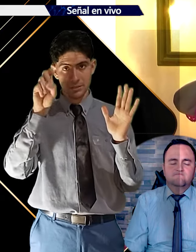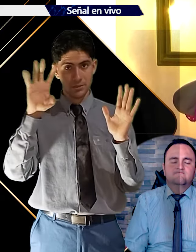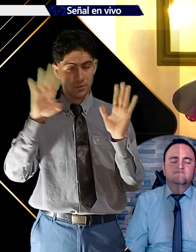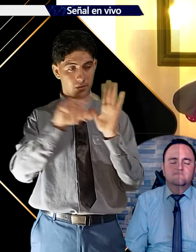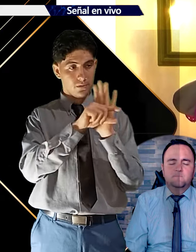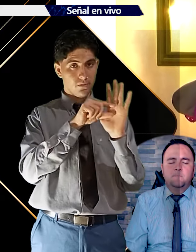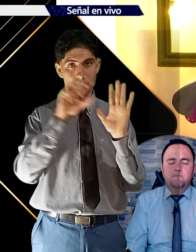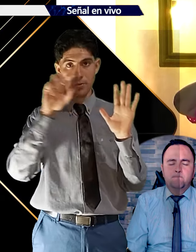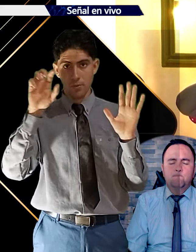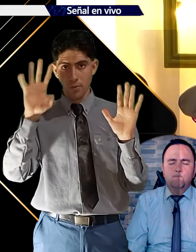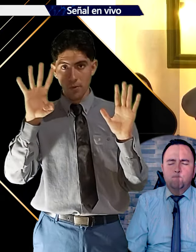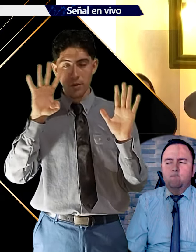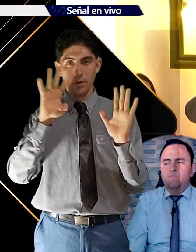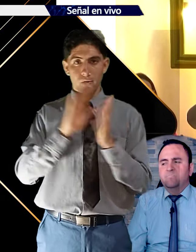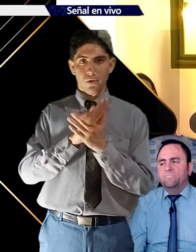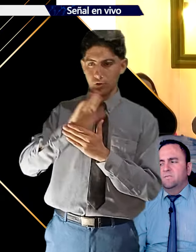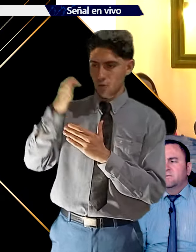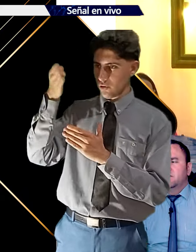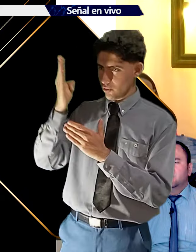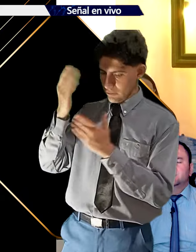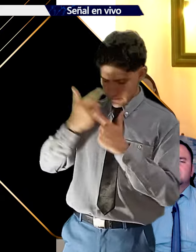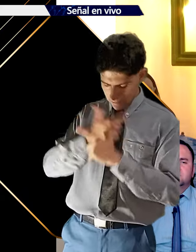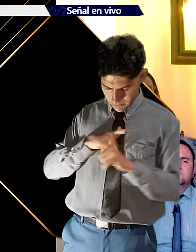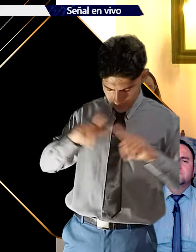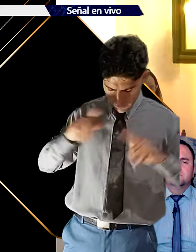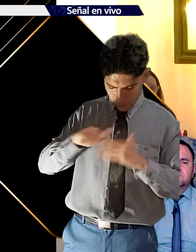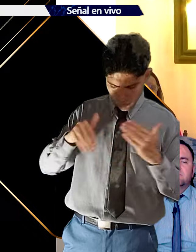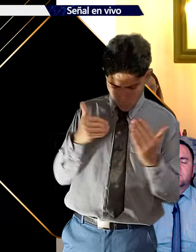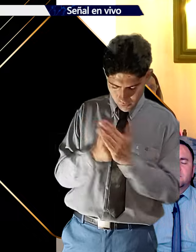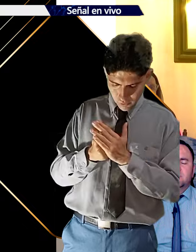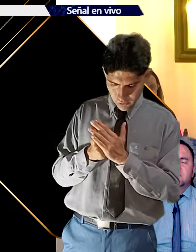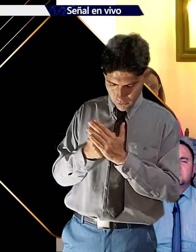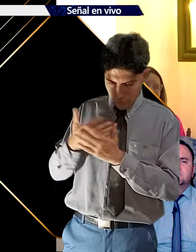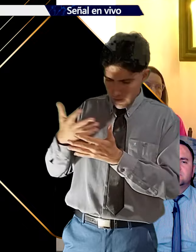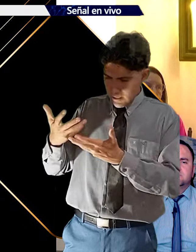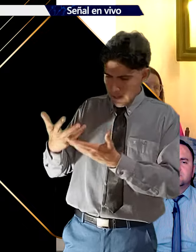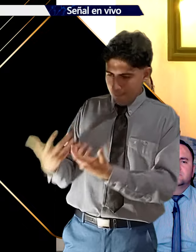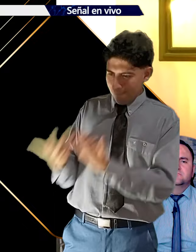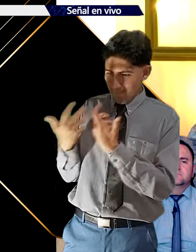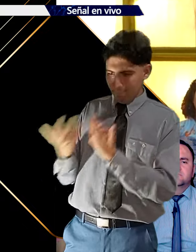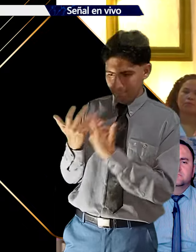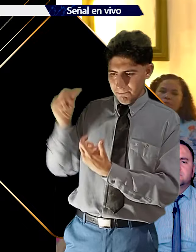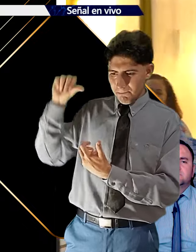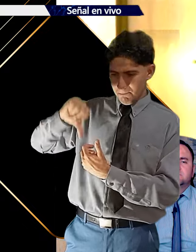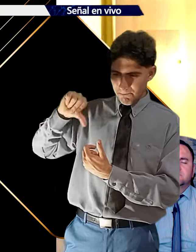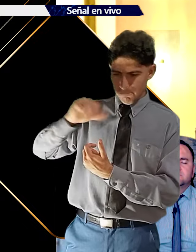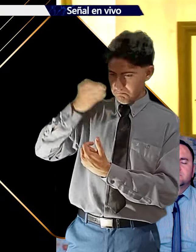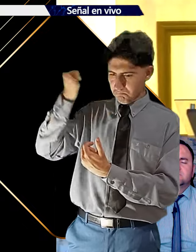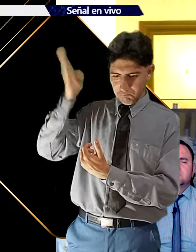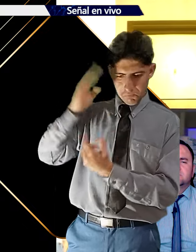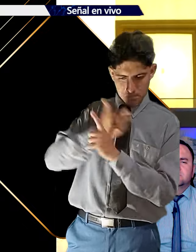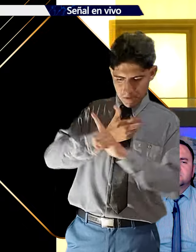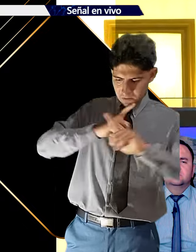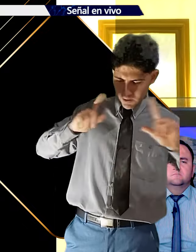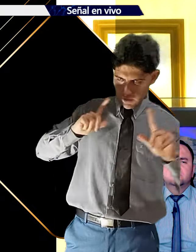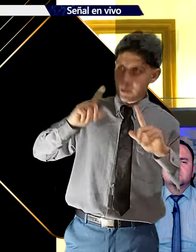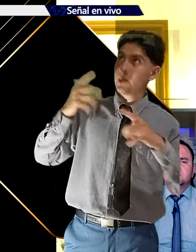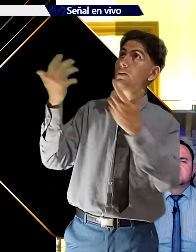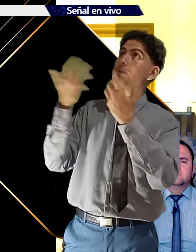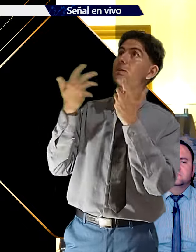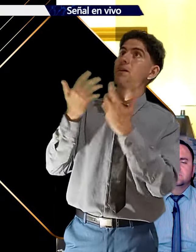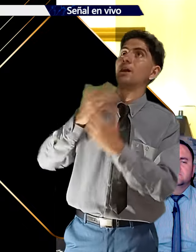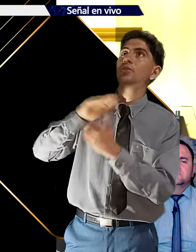dice Isaías 61:4, y que el Señor restaurará ruinas y escombros de generaciones. Y la palabra generación